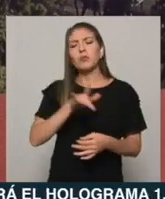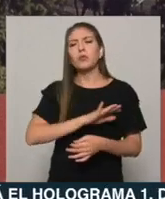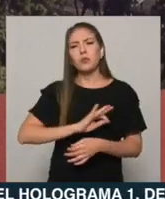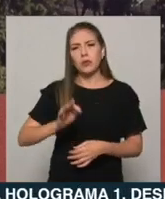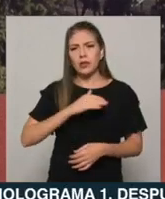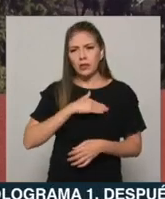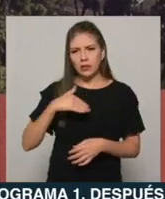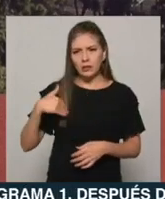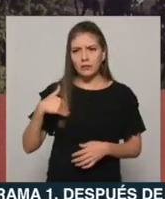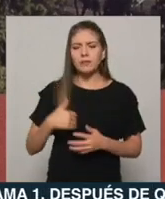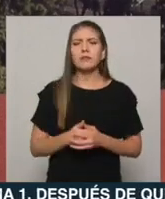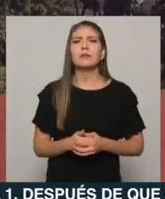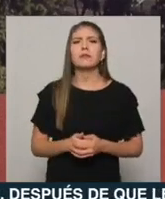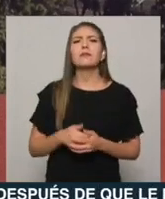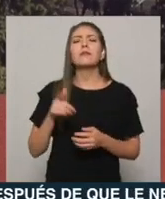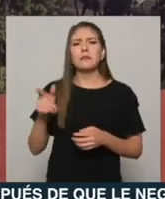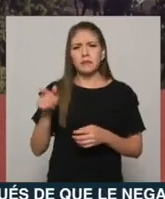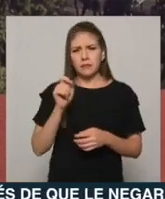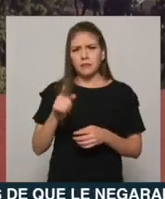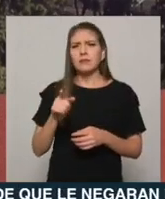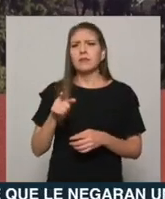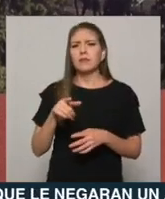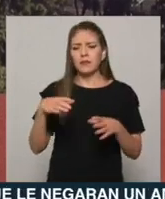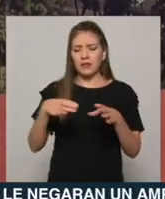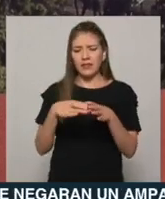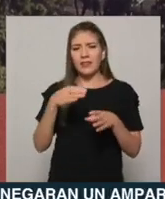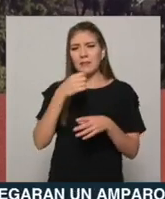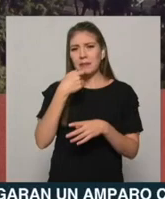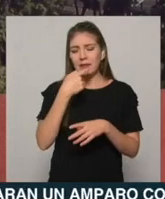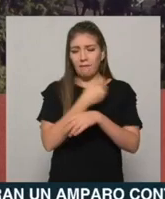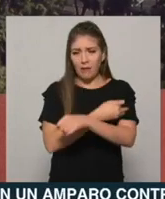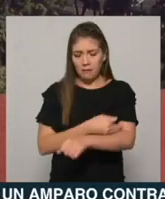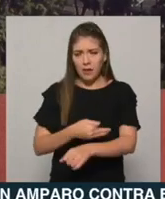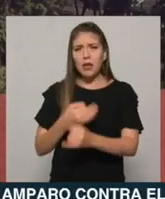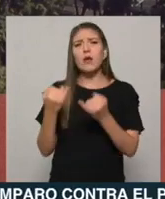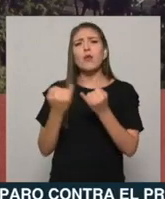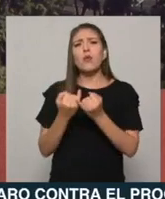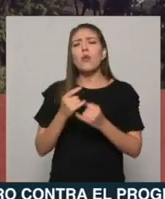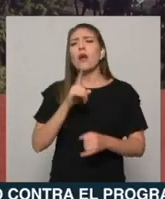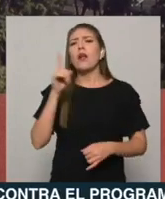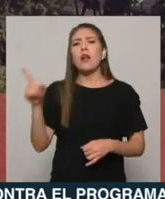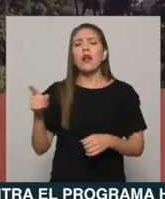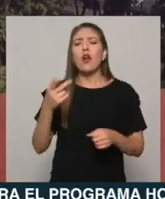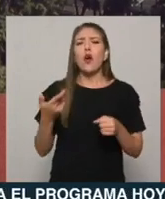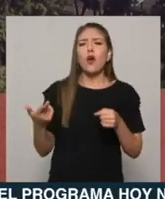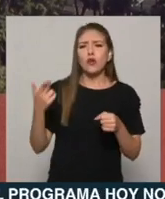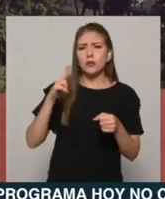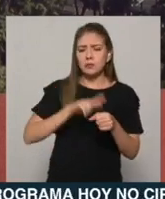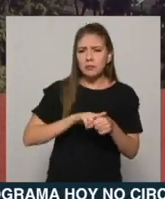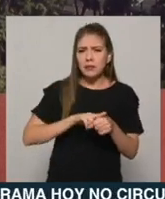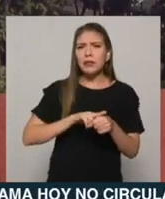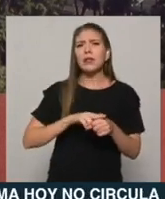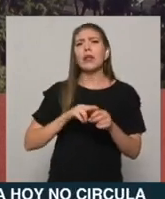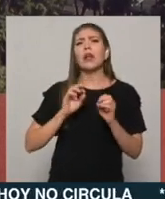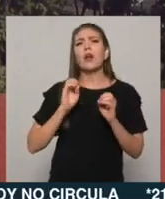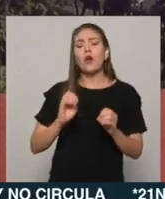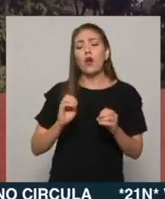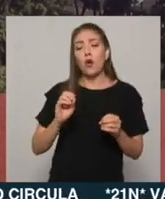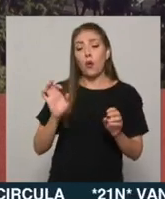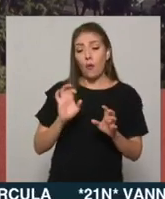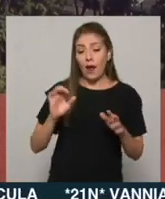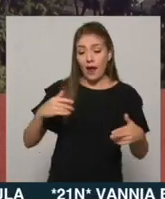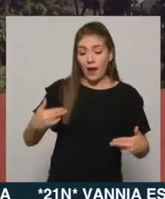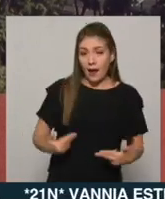los hospitales, tanto los hospitales desde antes de que lleguen hasta durante el embarazo, parto y en el